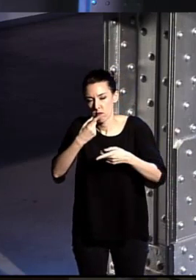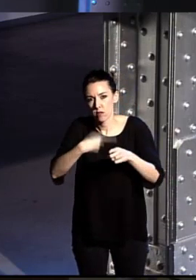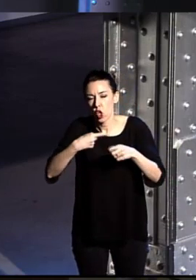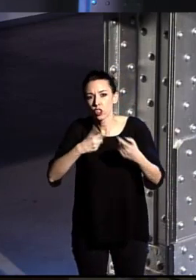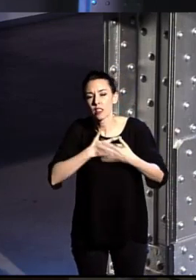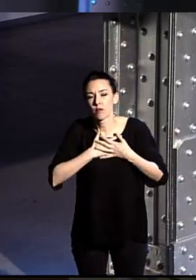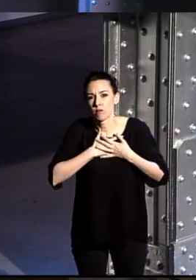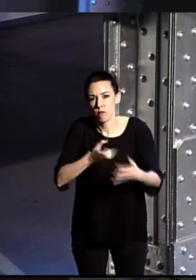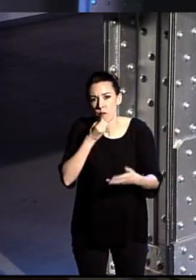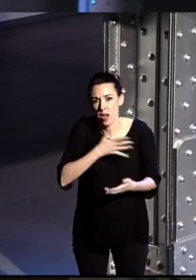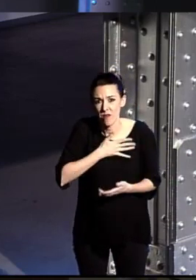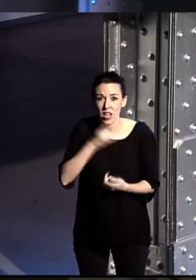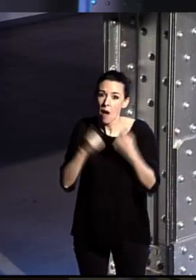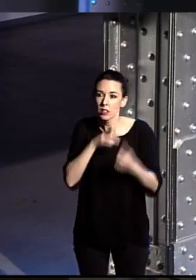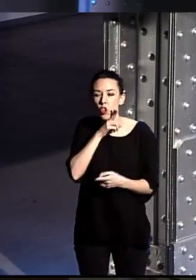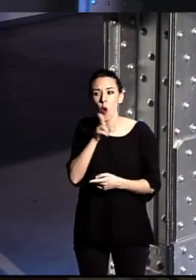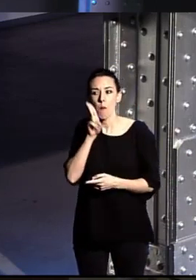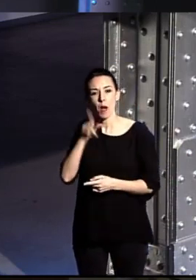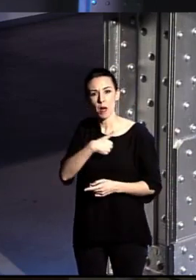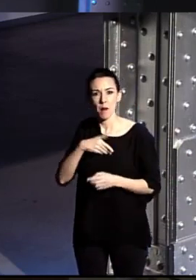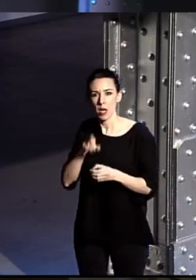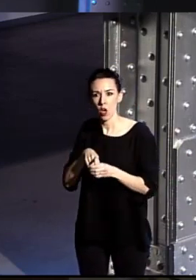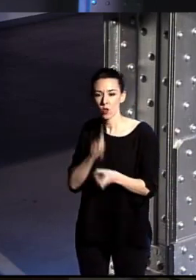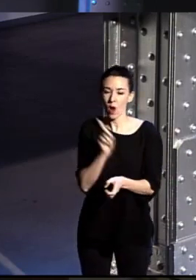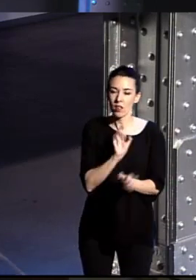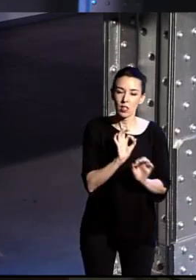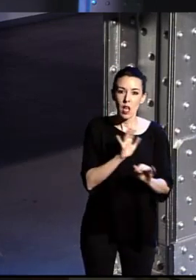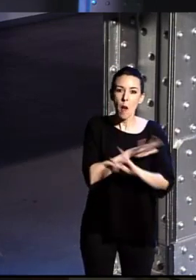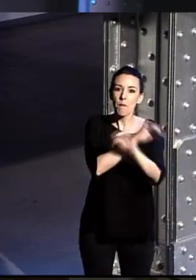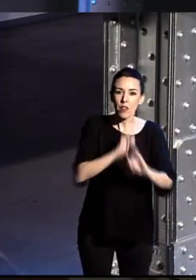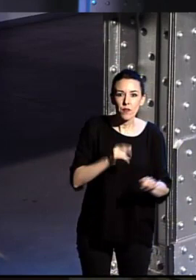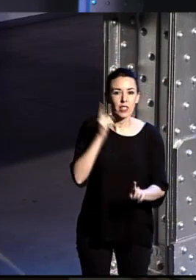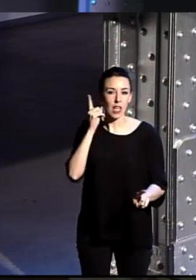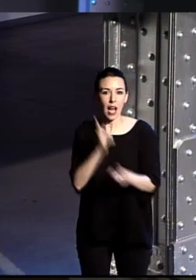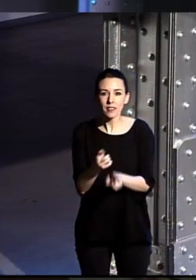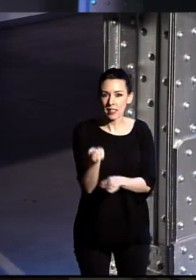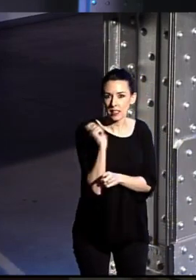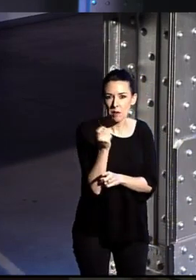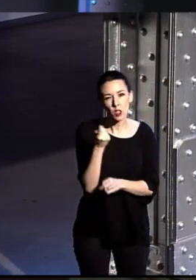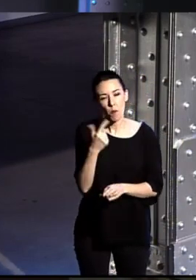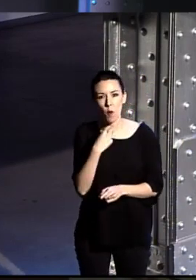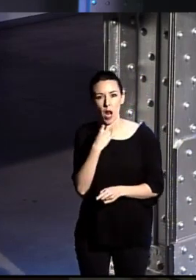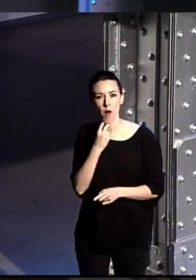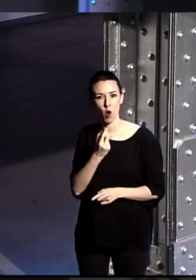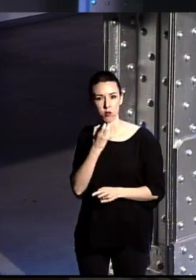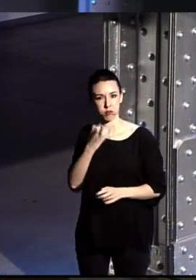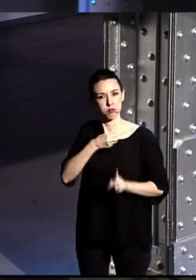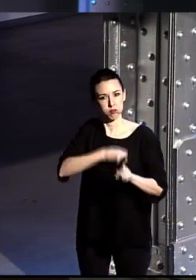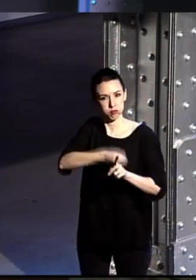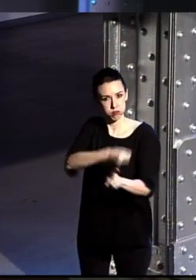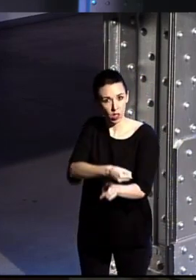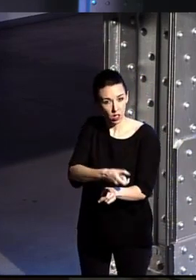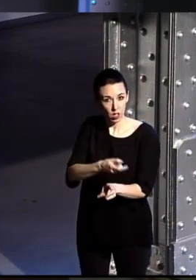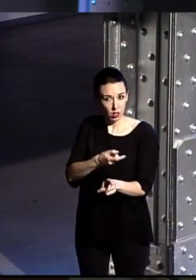salió un poco de madre y entonces se hacía pacifista, antiesclavista, ¿no? Y empezaba como a alzar su voz en temas que en el fondo respondían